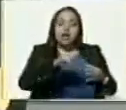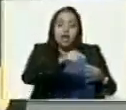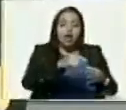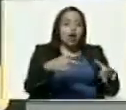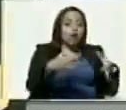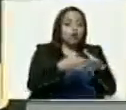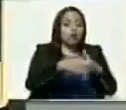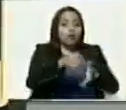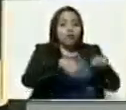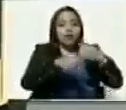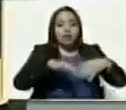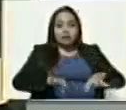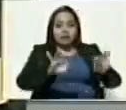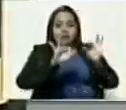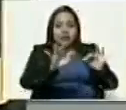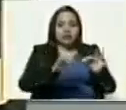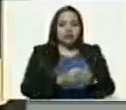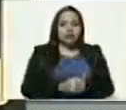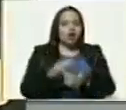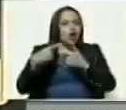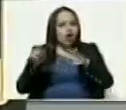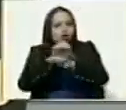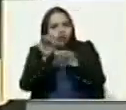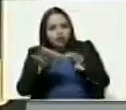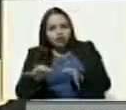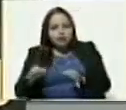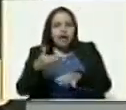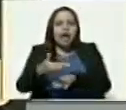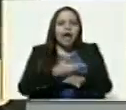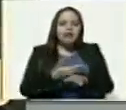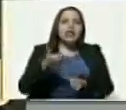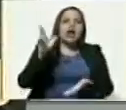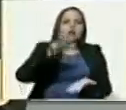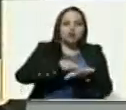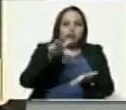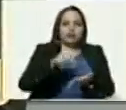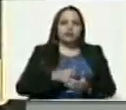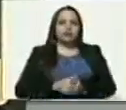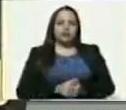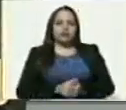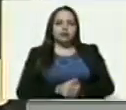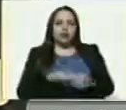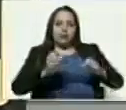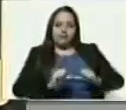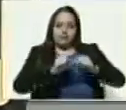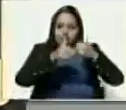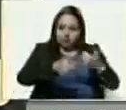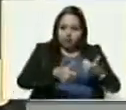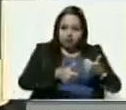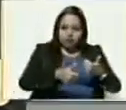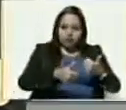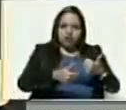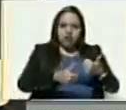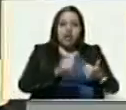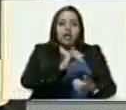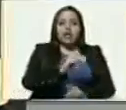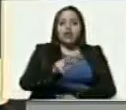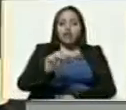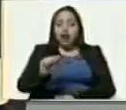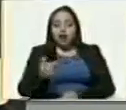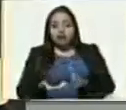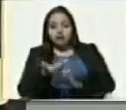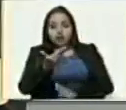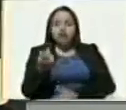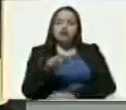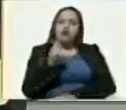señalaba la utilización de otros instrumentos que anteriormente se aprobaron cuando surgió el impuesto solamente en bolívares,